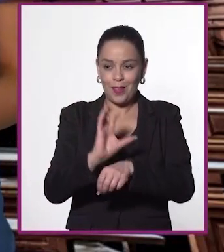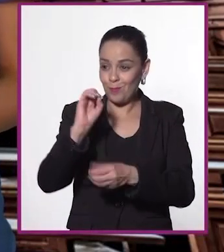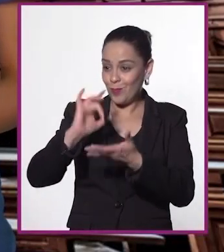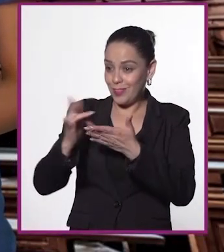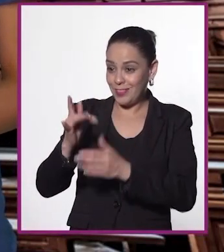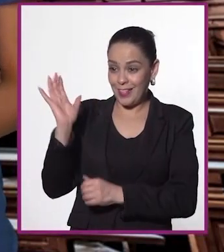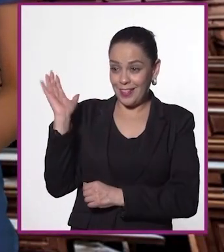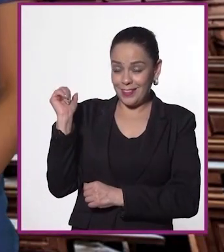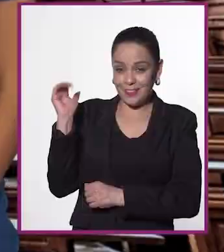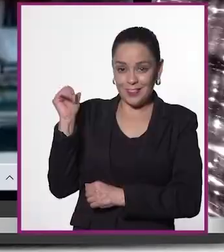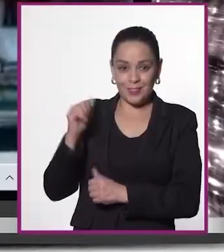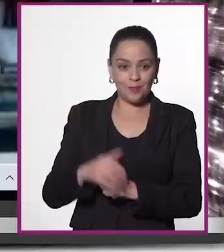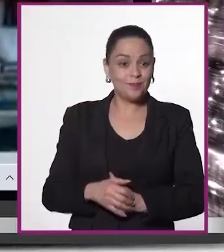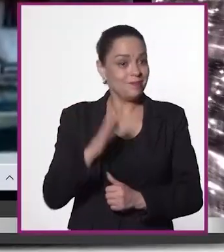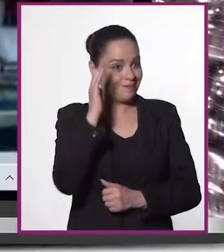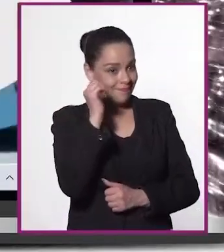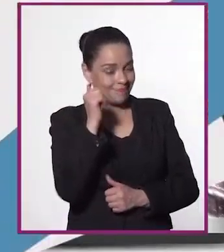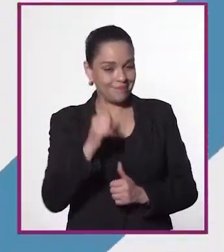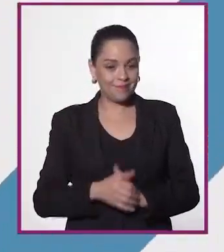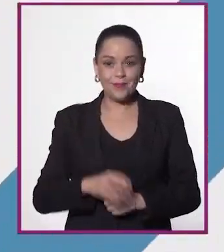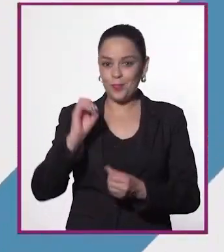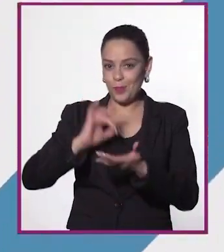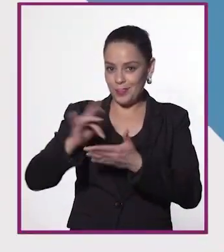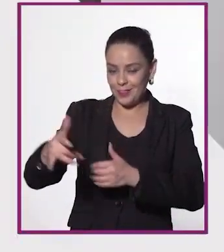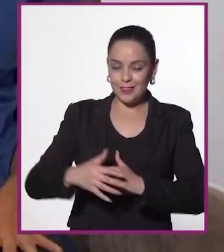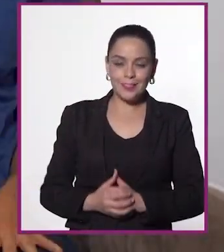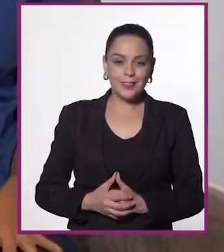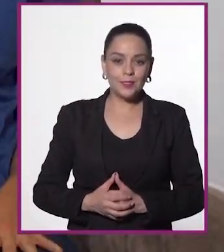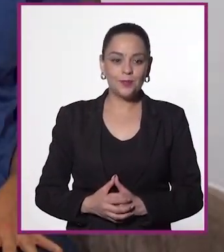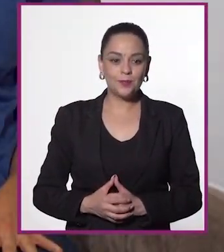luego. Nos vemos, bye. Muchas gracias.